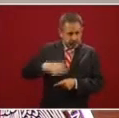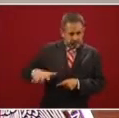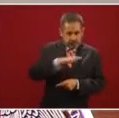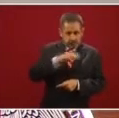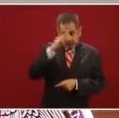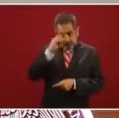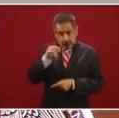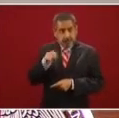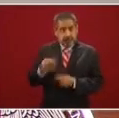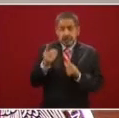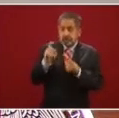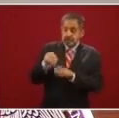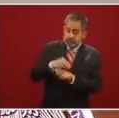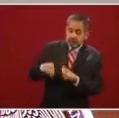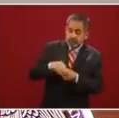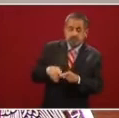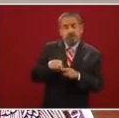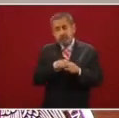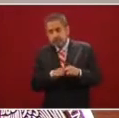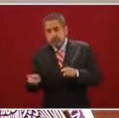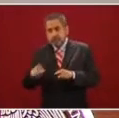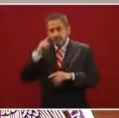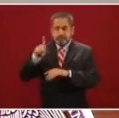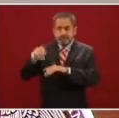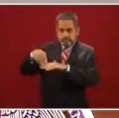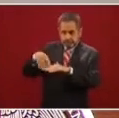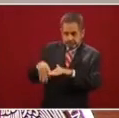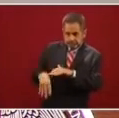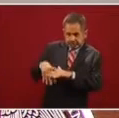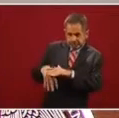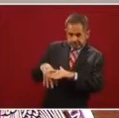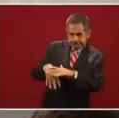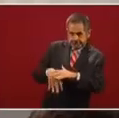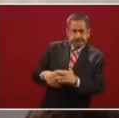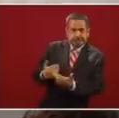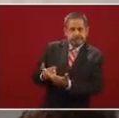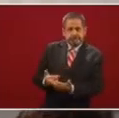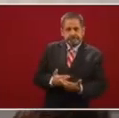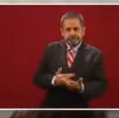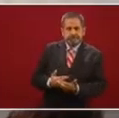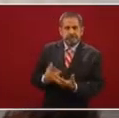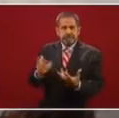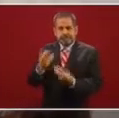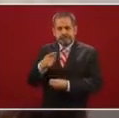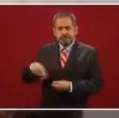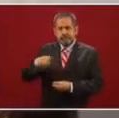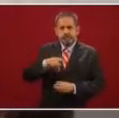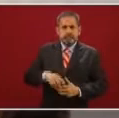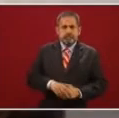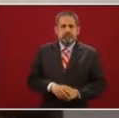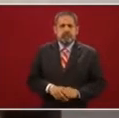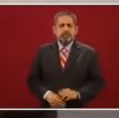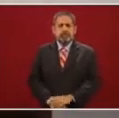mucha del agua que se trata va a recarga de humedales, ya se está haciendo un reuso en la zona que son unos proyectos muy bonitos que hay.